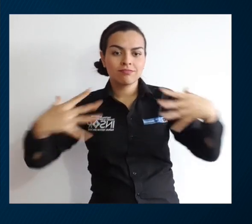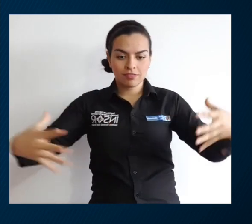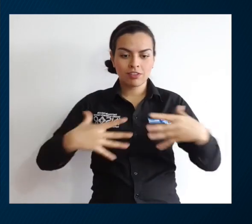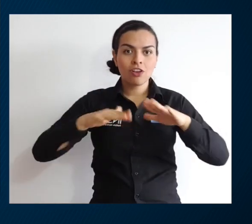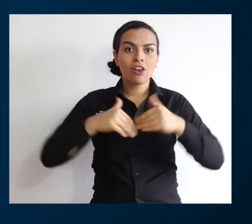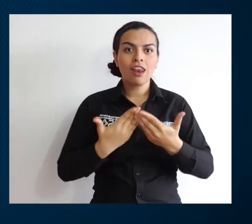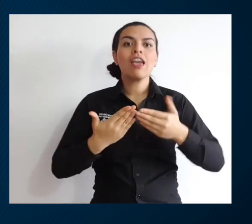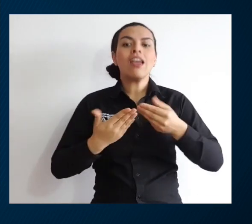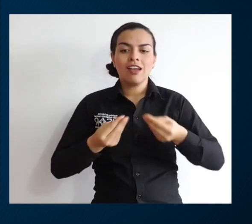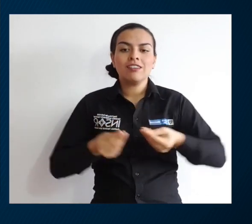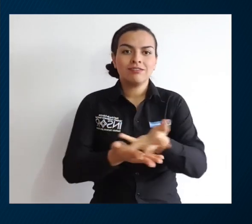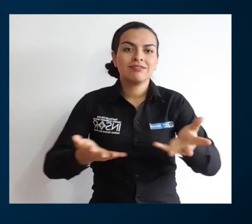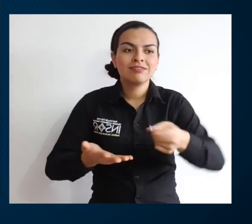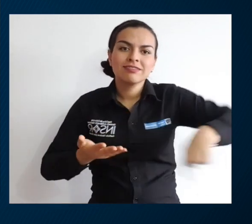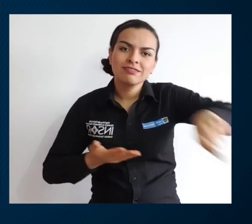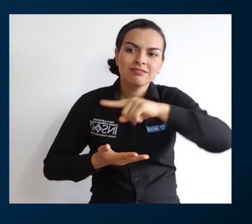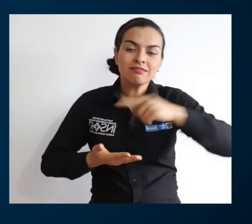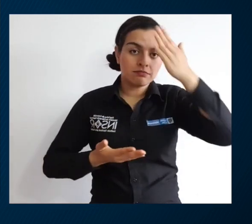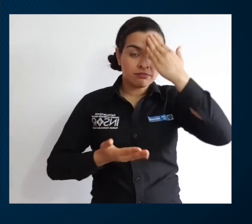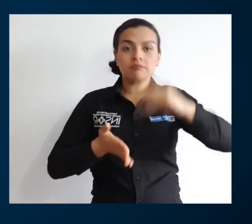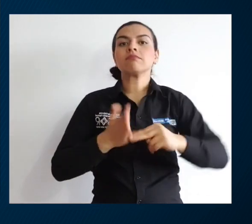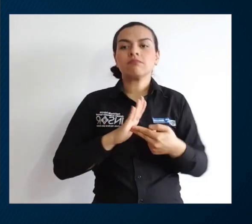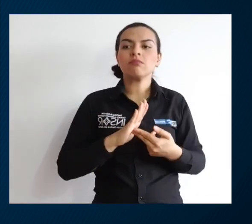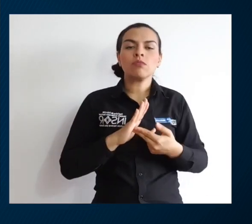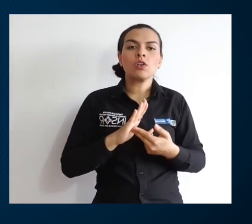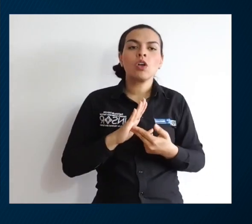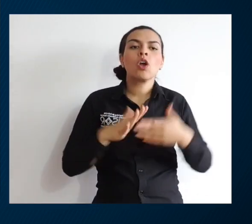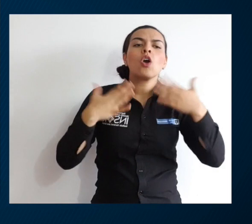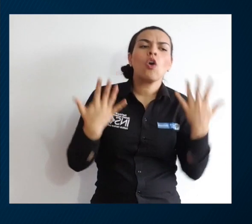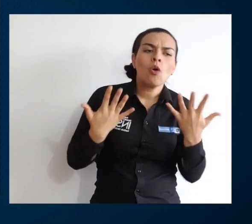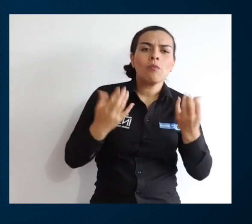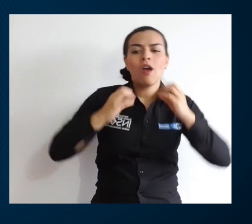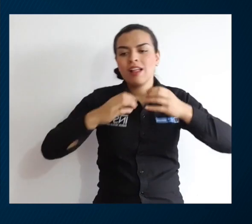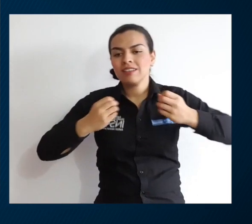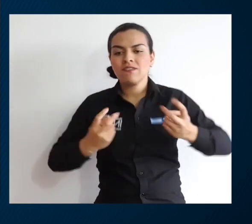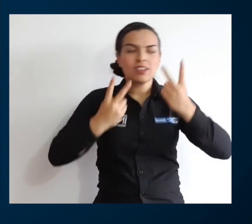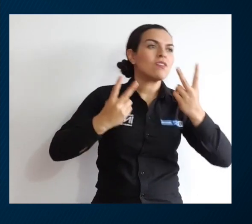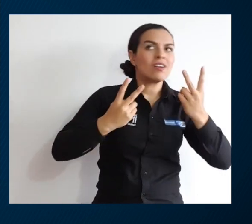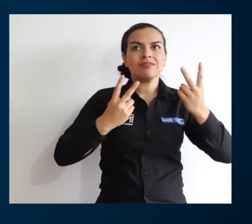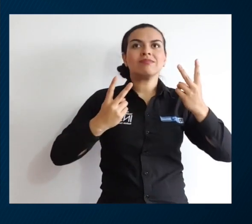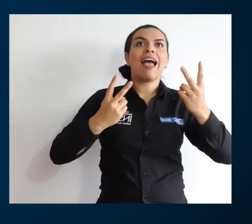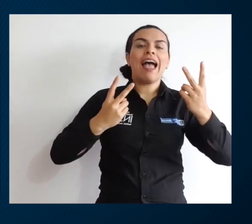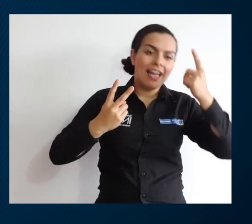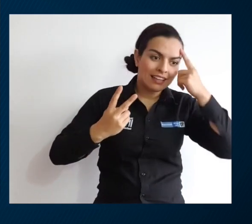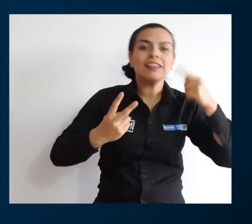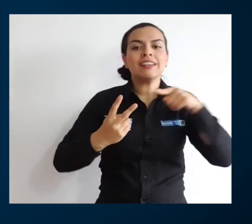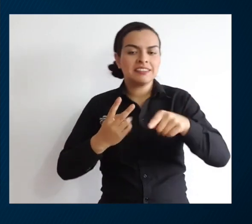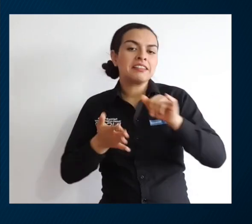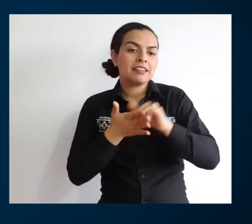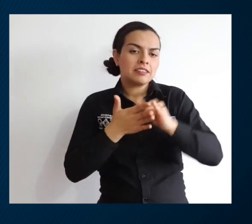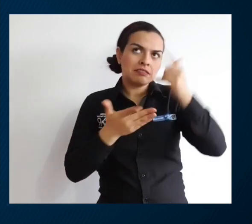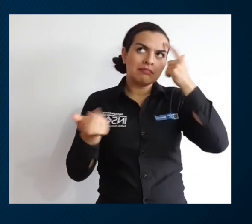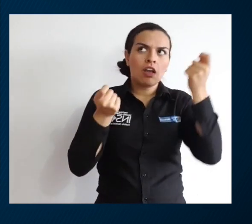colegio, y eso nos posibilita que se hace convocatoria del colegio para que los recojan en el colegio y no tener que hacer inversión, que además no nos alcanzaría para hacer la